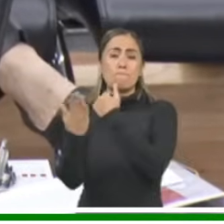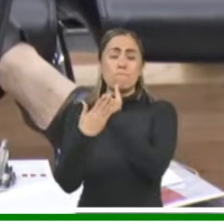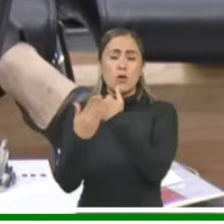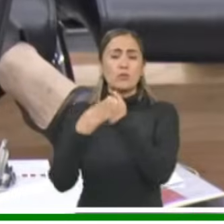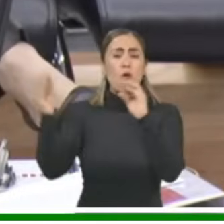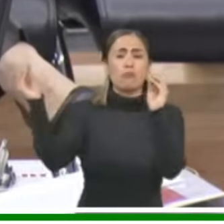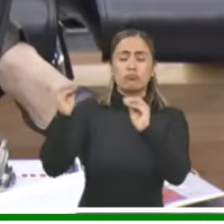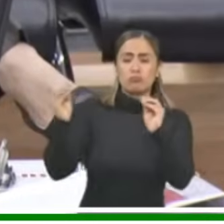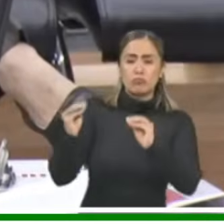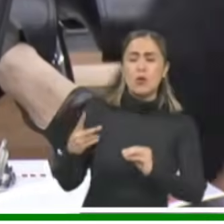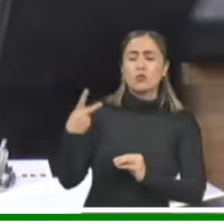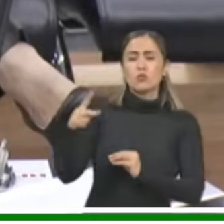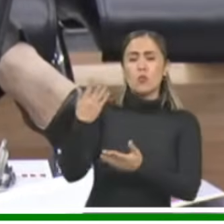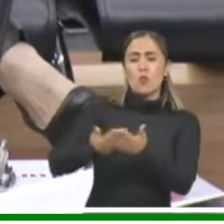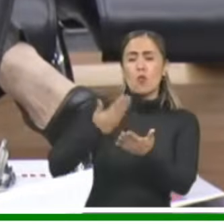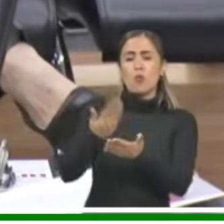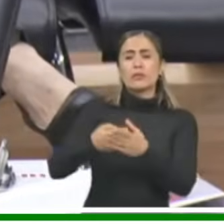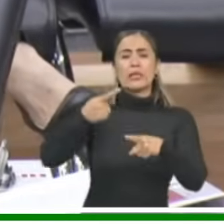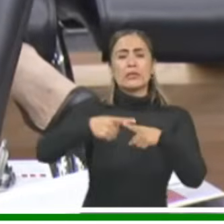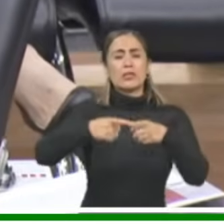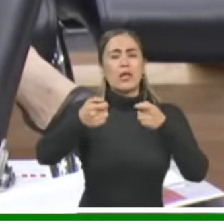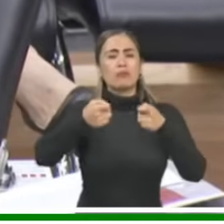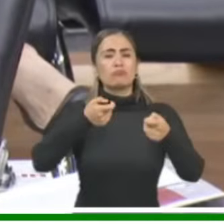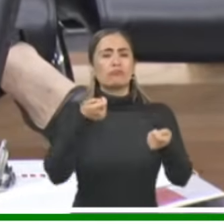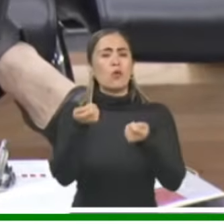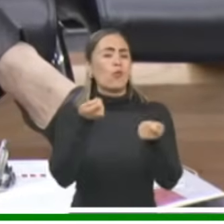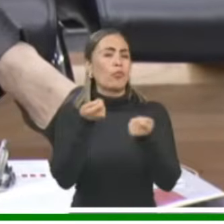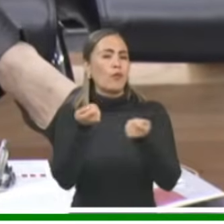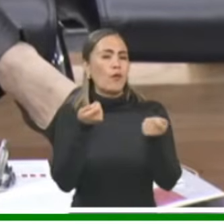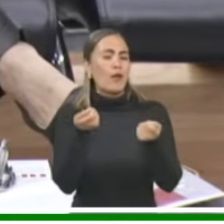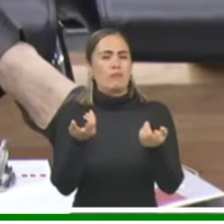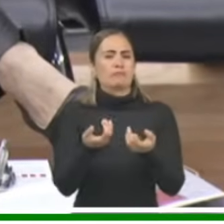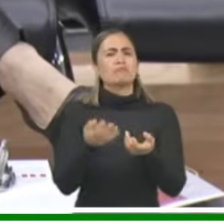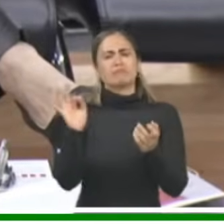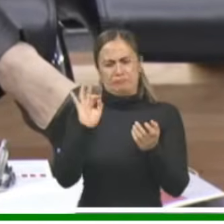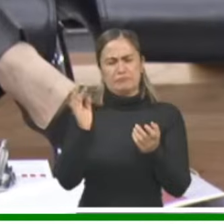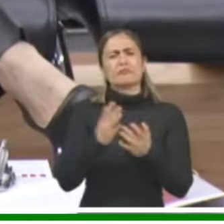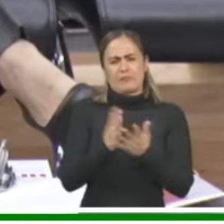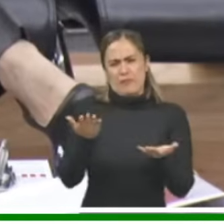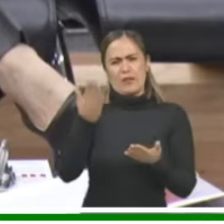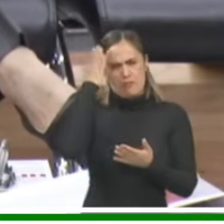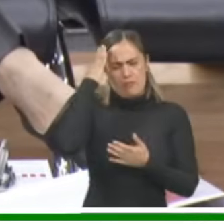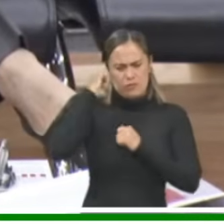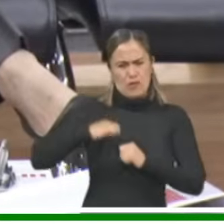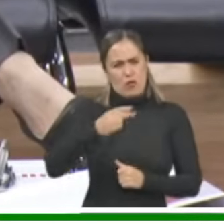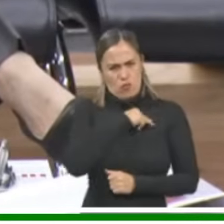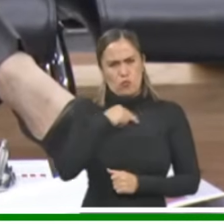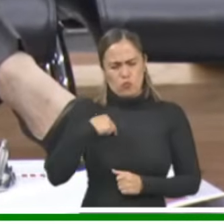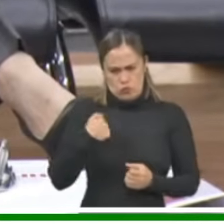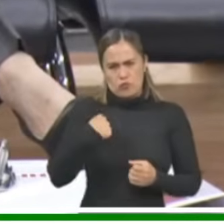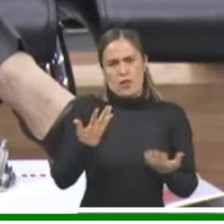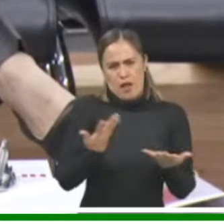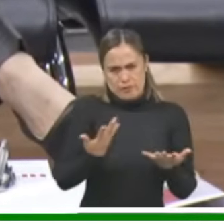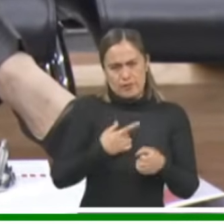debates sus propuestas sean encaminadas, ahora sí que con autoridad lo decimos, con el ejemplo nuestro,